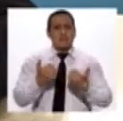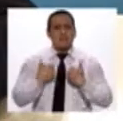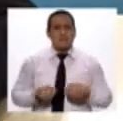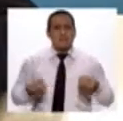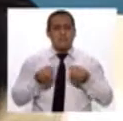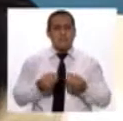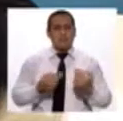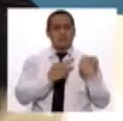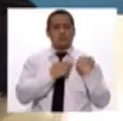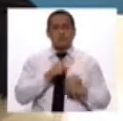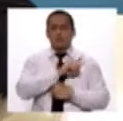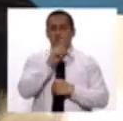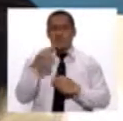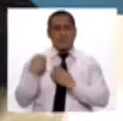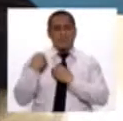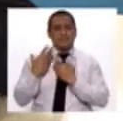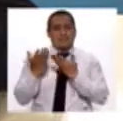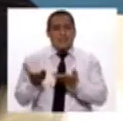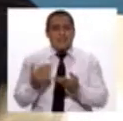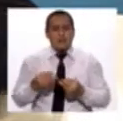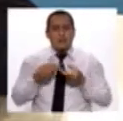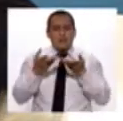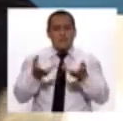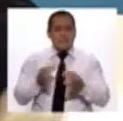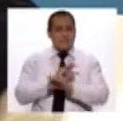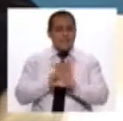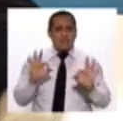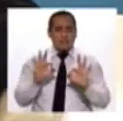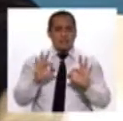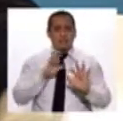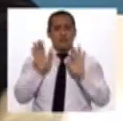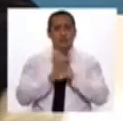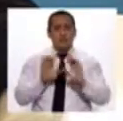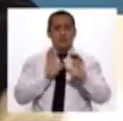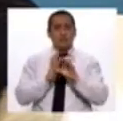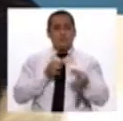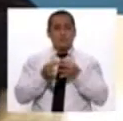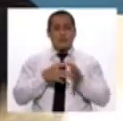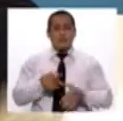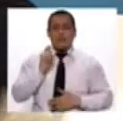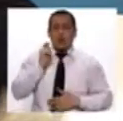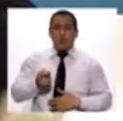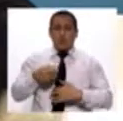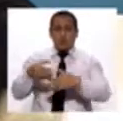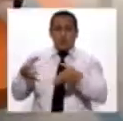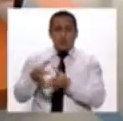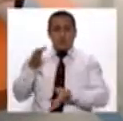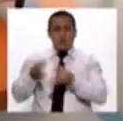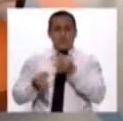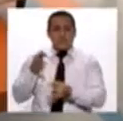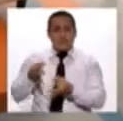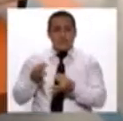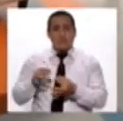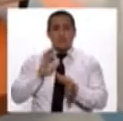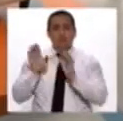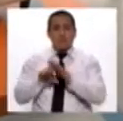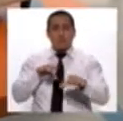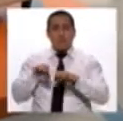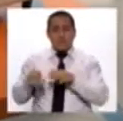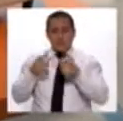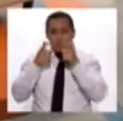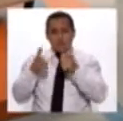esta facultad. No es delegable, no es interpretable, no es extendible. Si la Constitución dice los jueces del Poder Judicial, que es lo que dice,